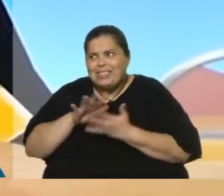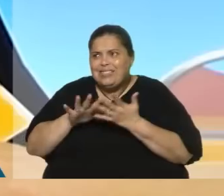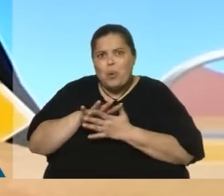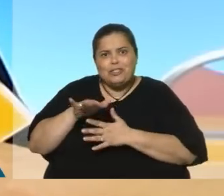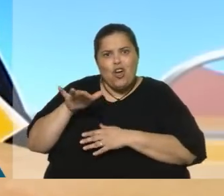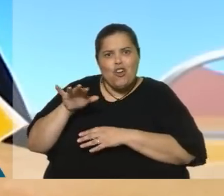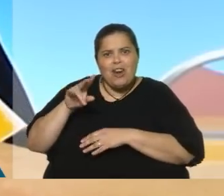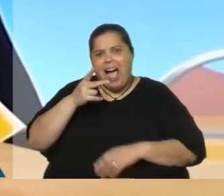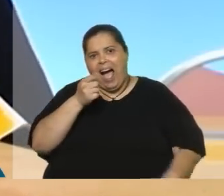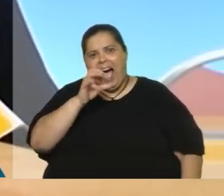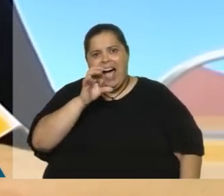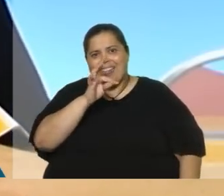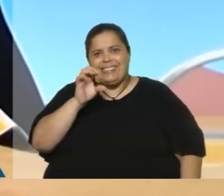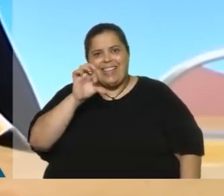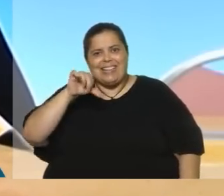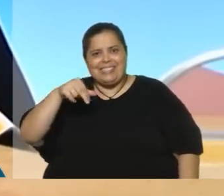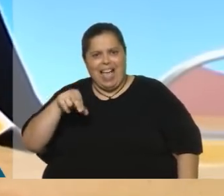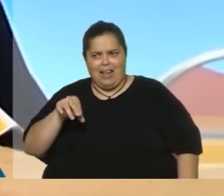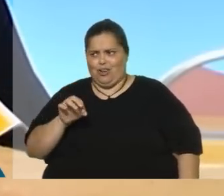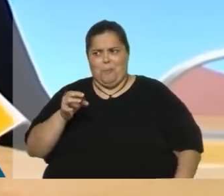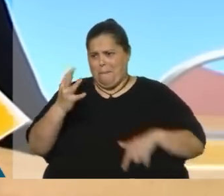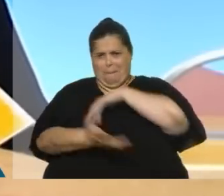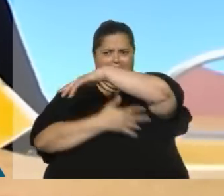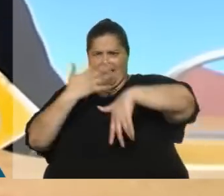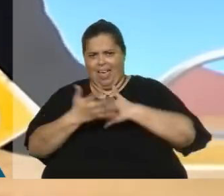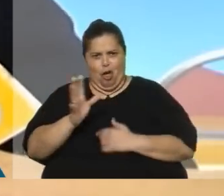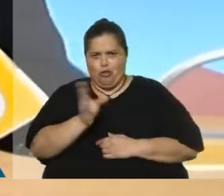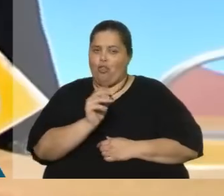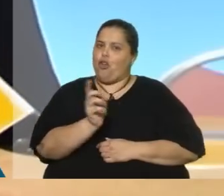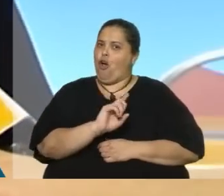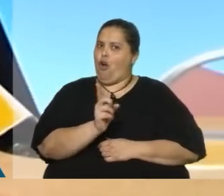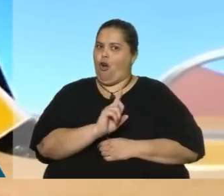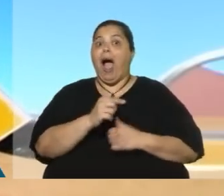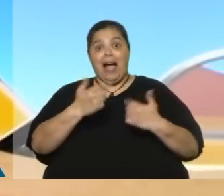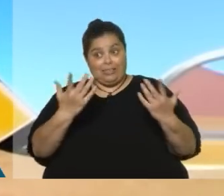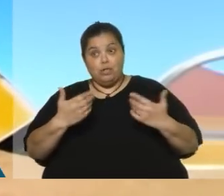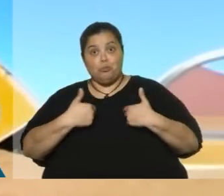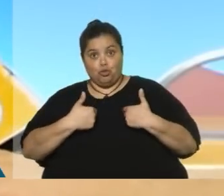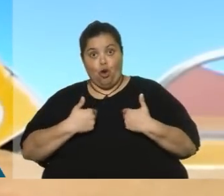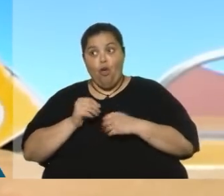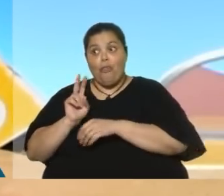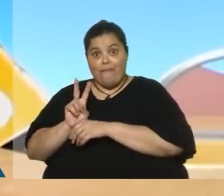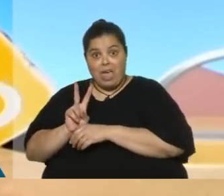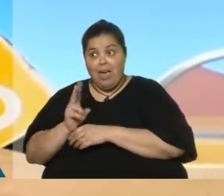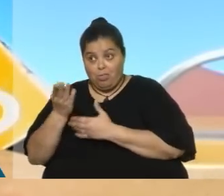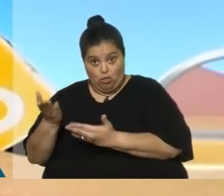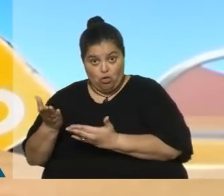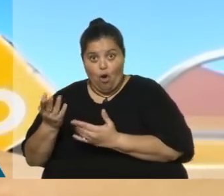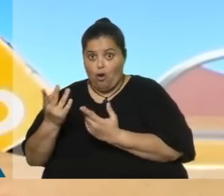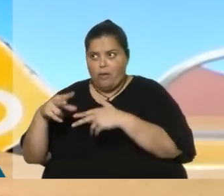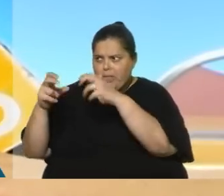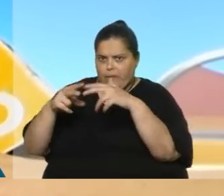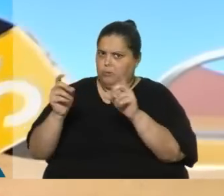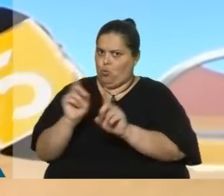Eso es una ganallada para entreverarlo todo, para ensuciar. Así como defiendo el honor de los senadores que quieren ser